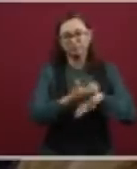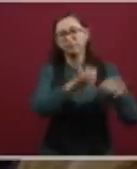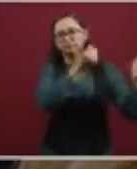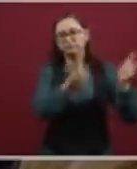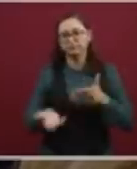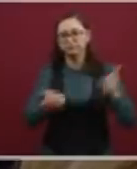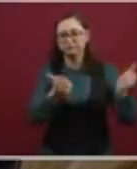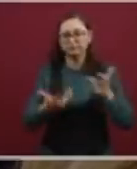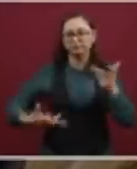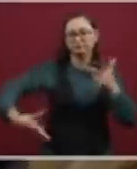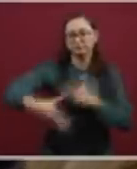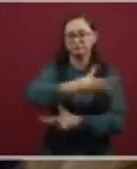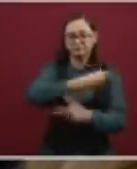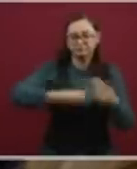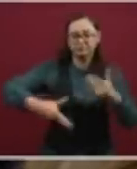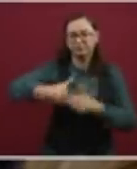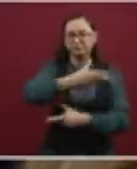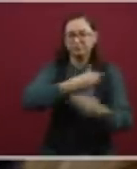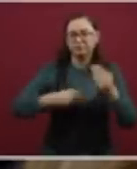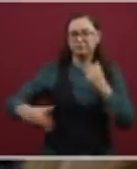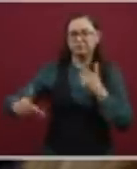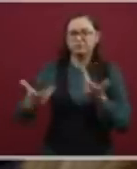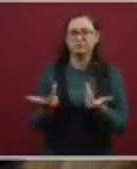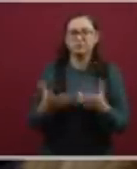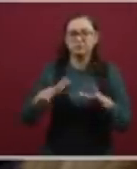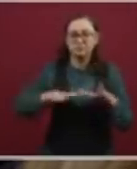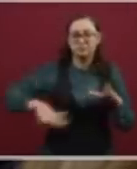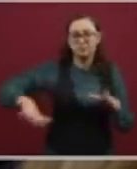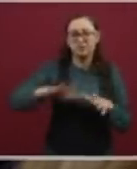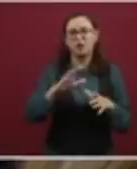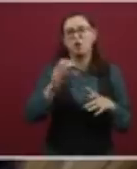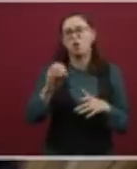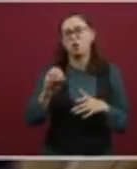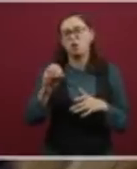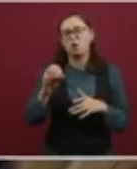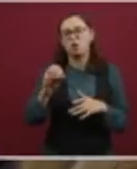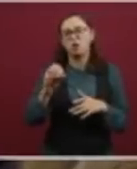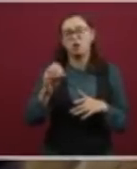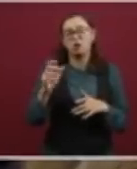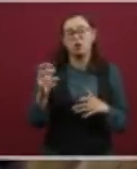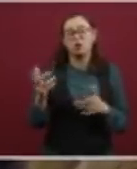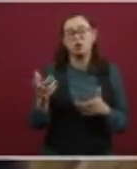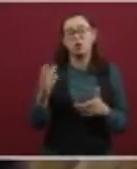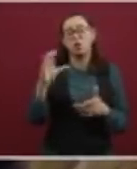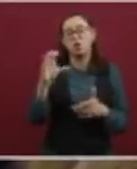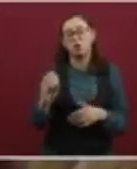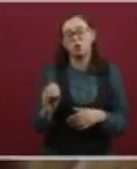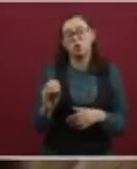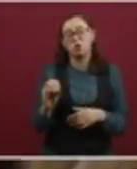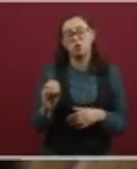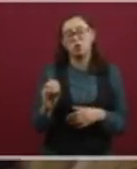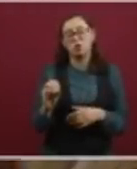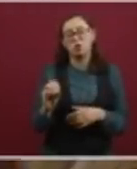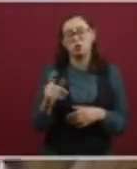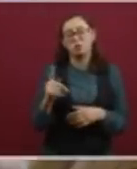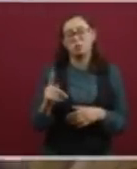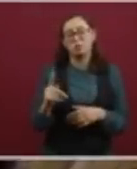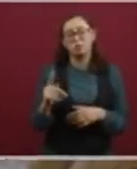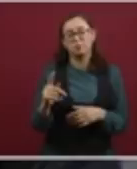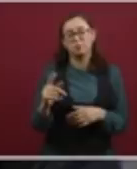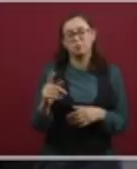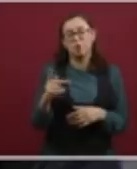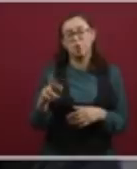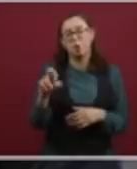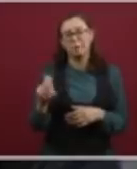inflación y el aumento de las transferencias sociales han hecho que la OCDE, la Organización para la Cooperación y el